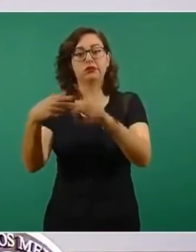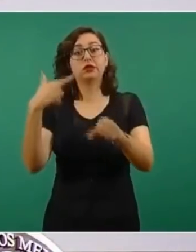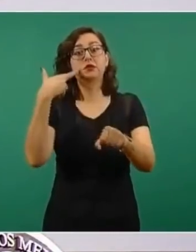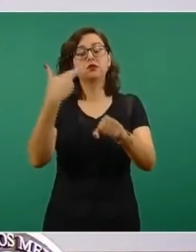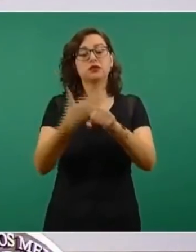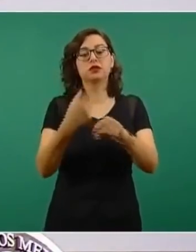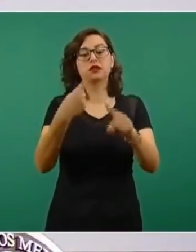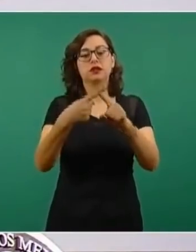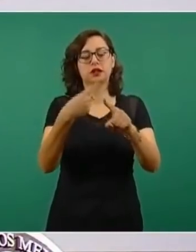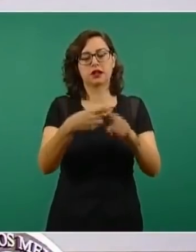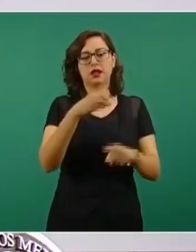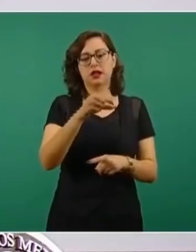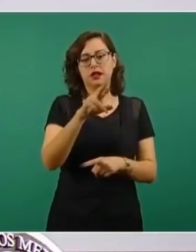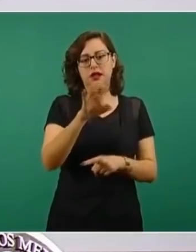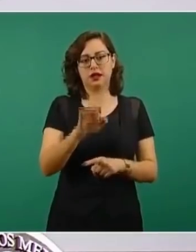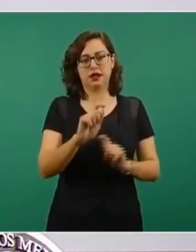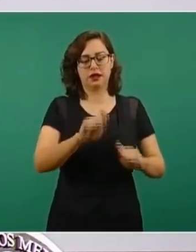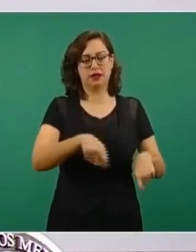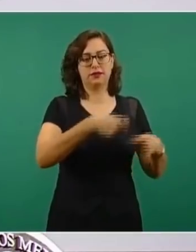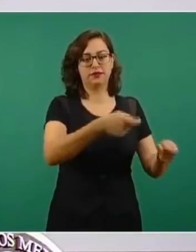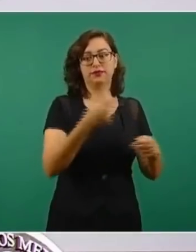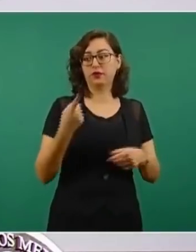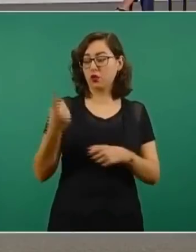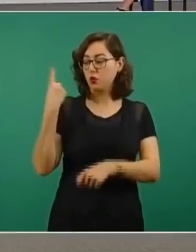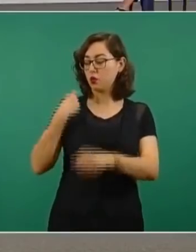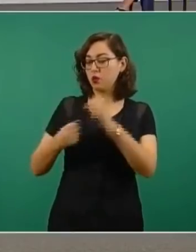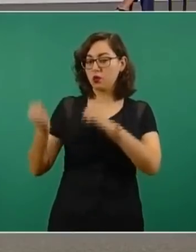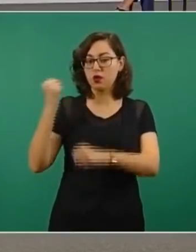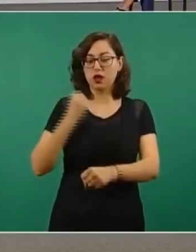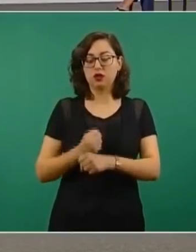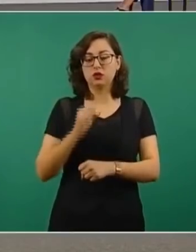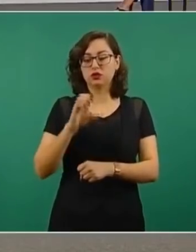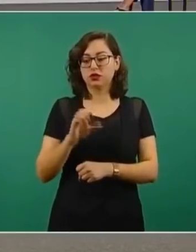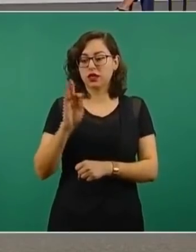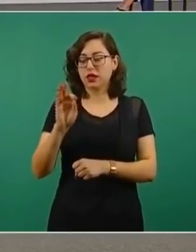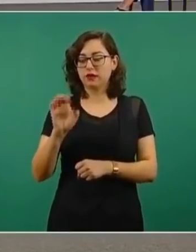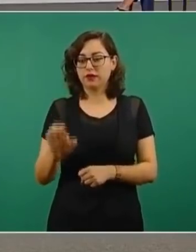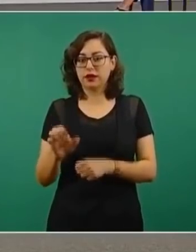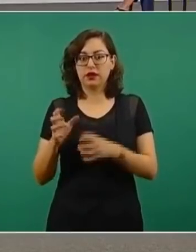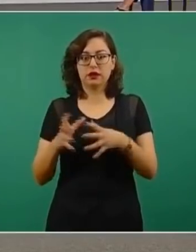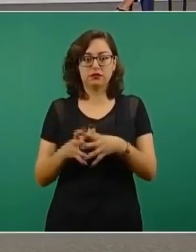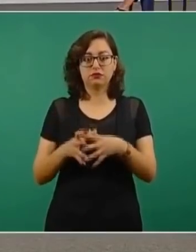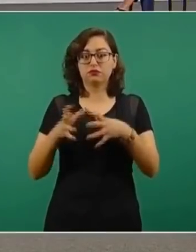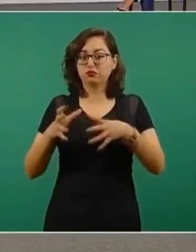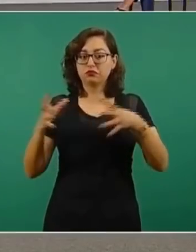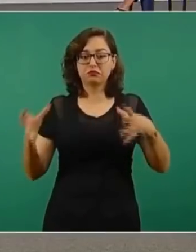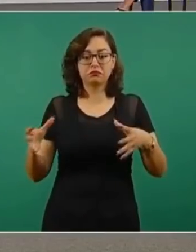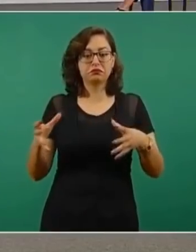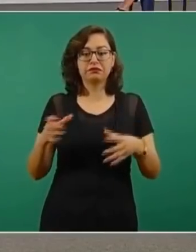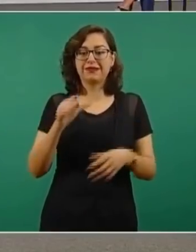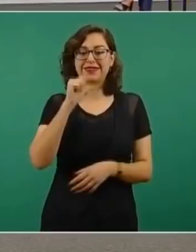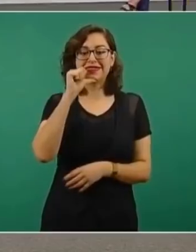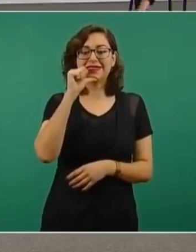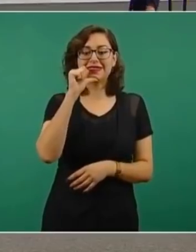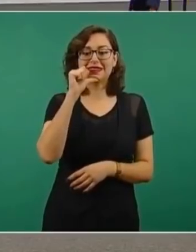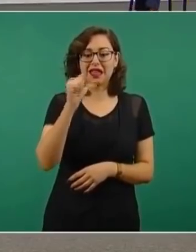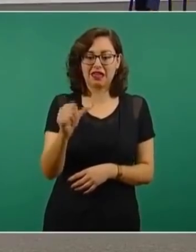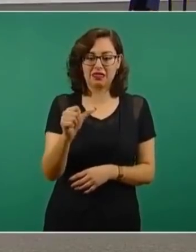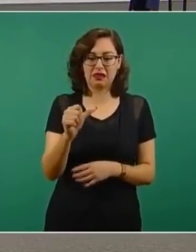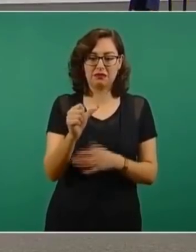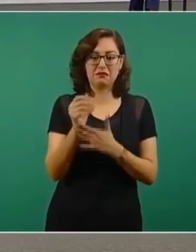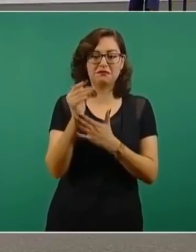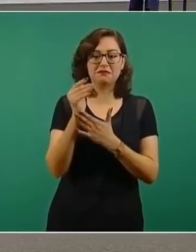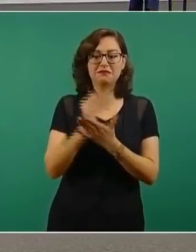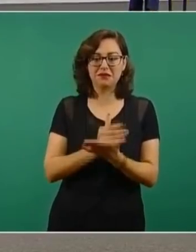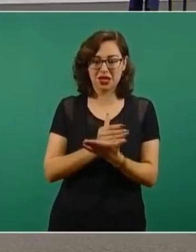menos 6.1% de crecimiento, o sea, no se creció ni siquiera el tema inflacionario. En este